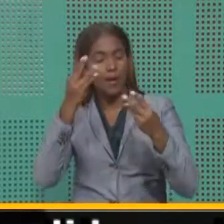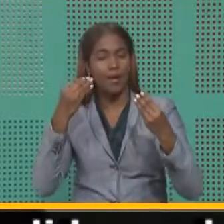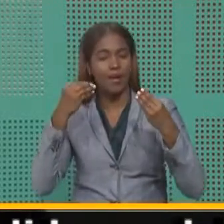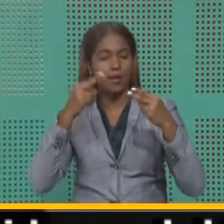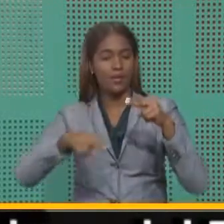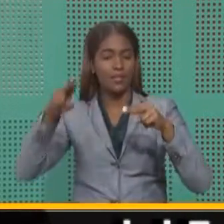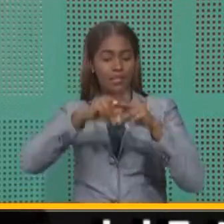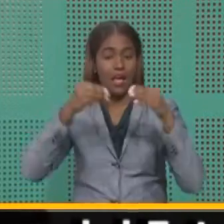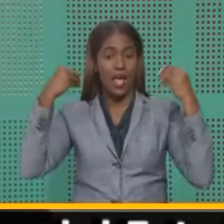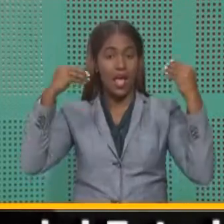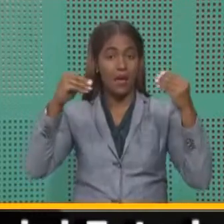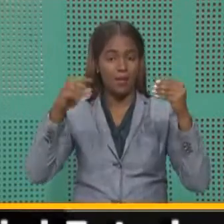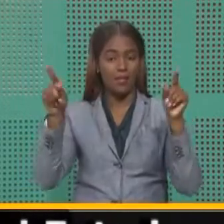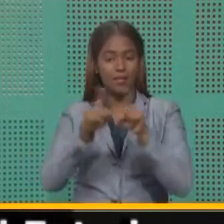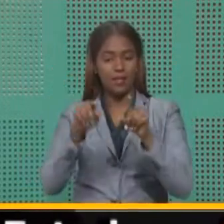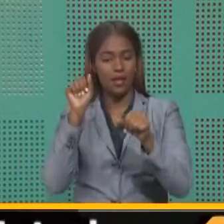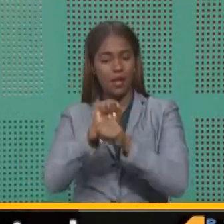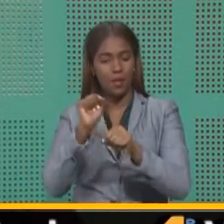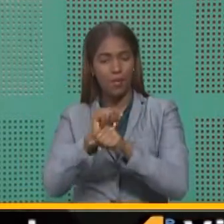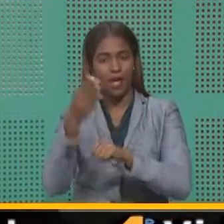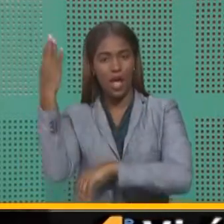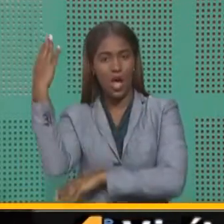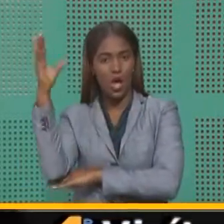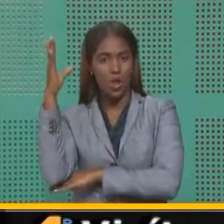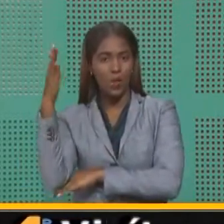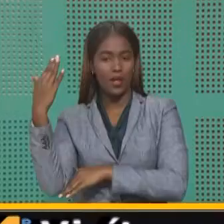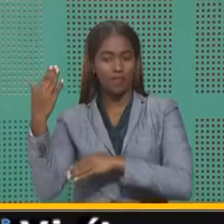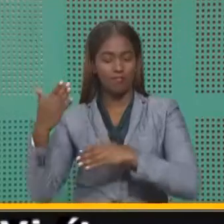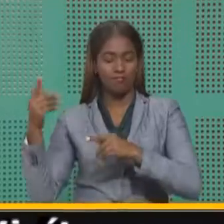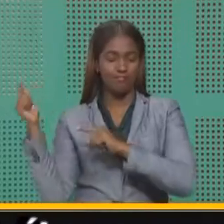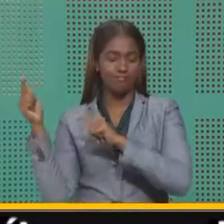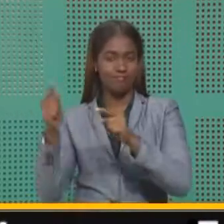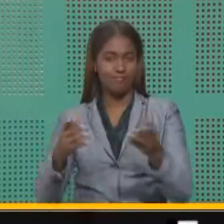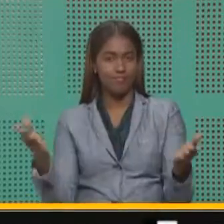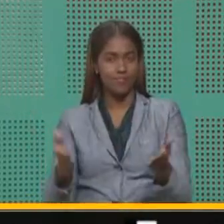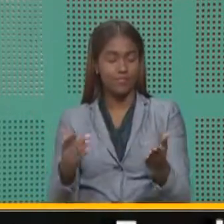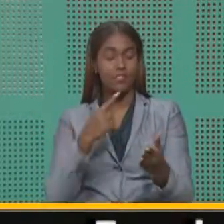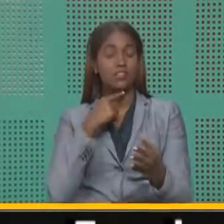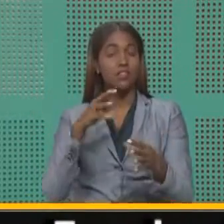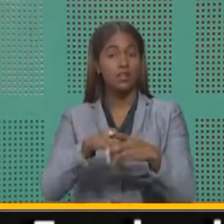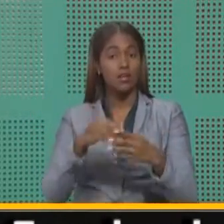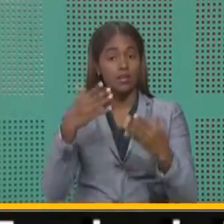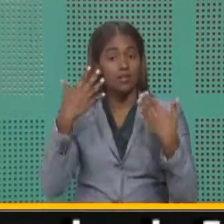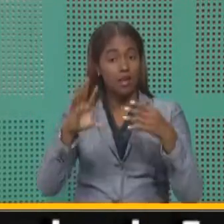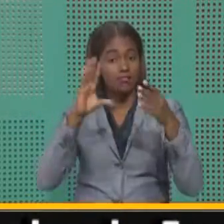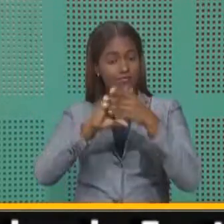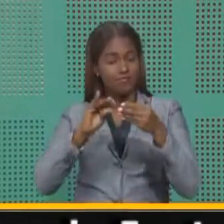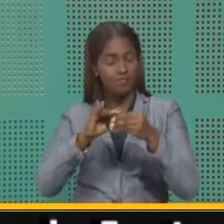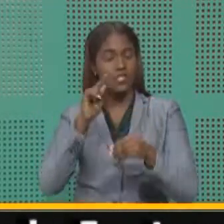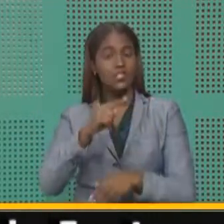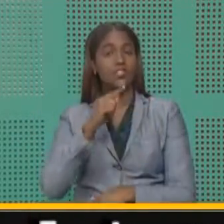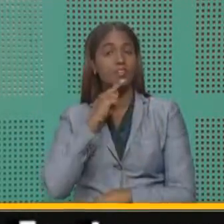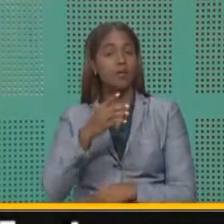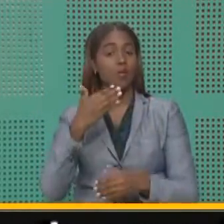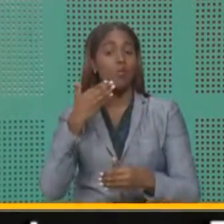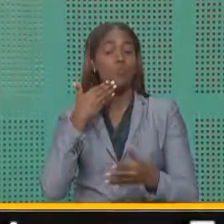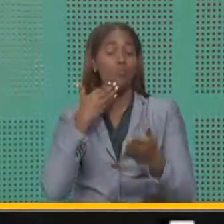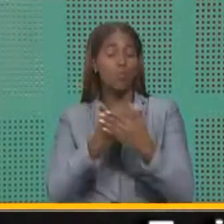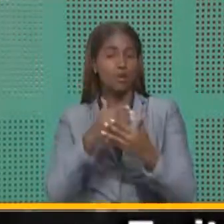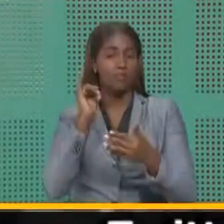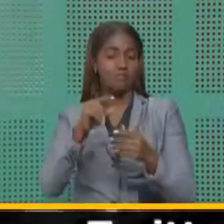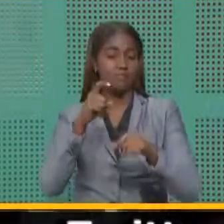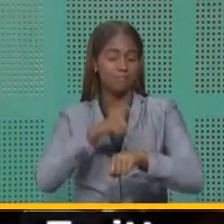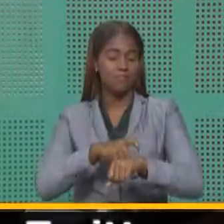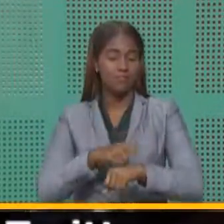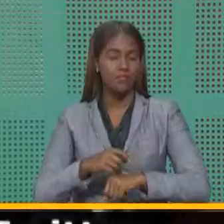y la inversión de colombia hacia nuestro país que como tanto expresaba ya es muy significativa en este